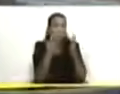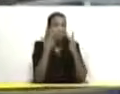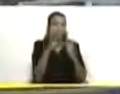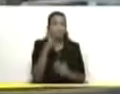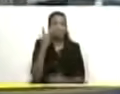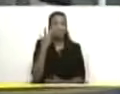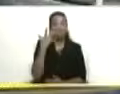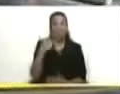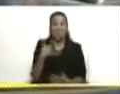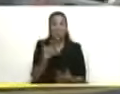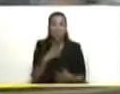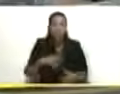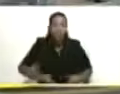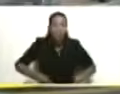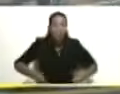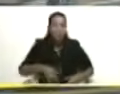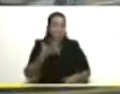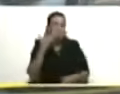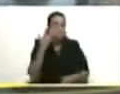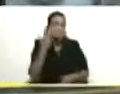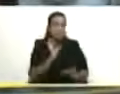sí.